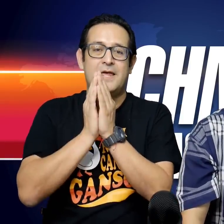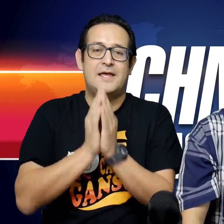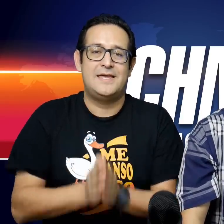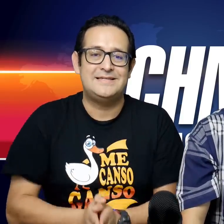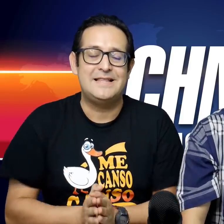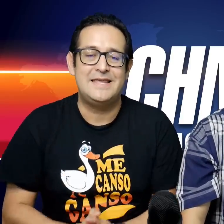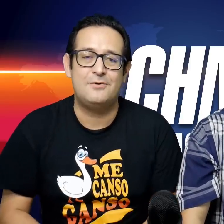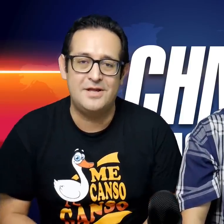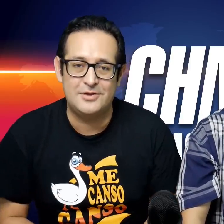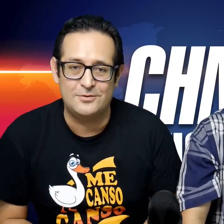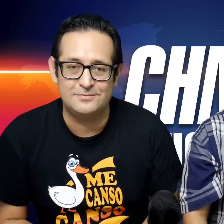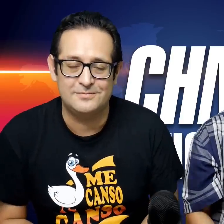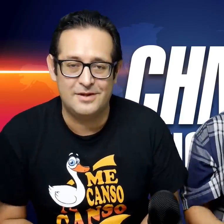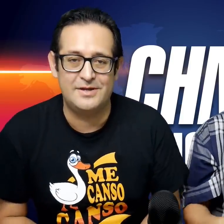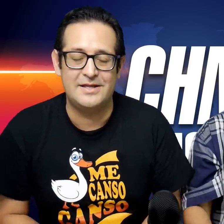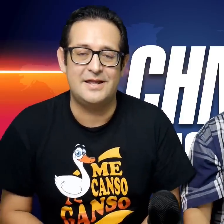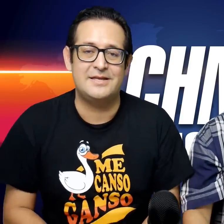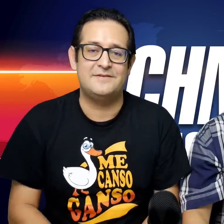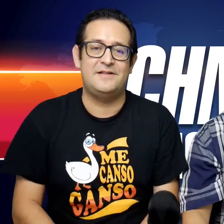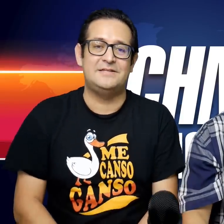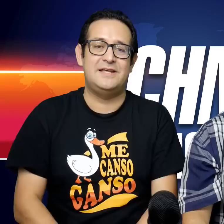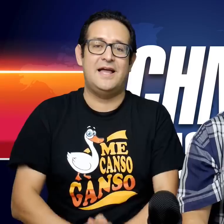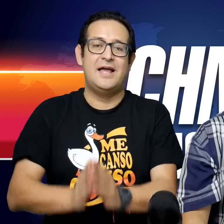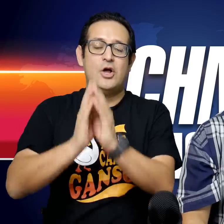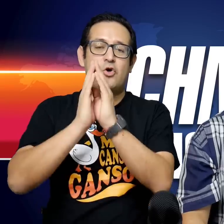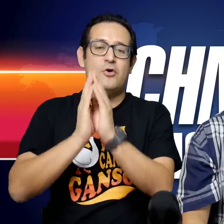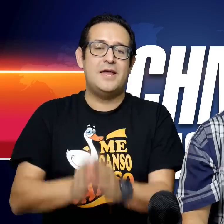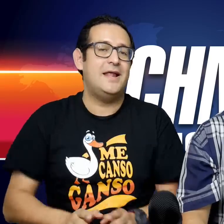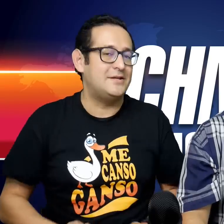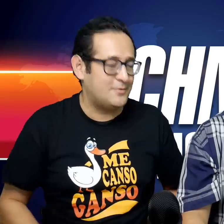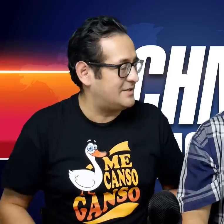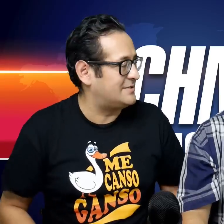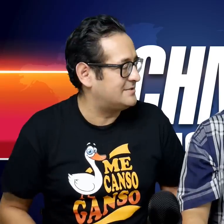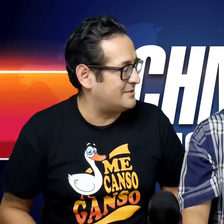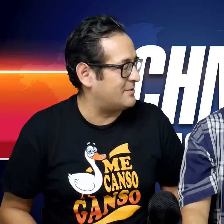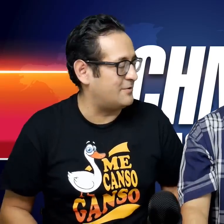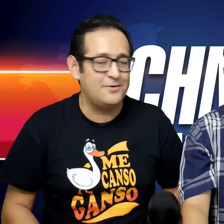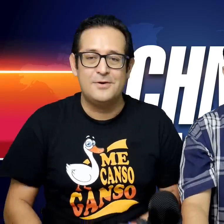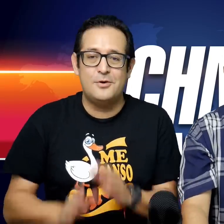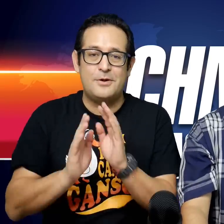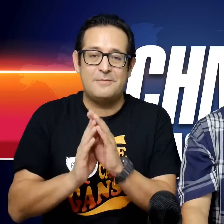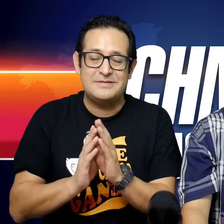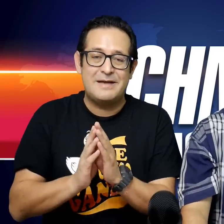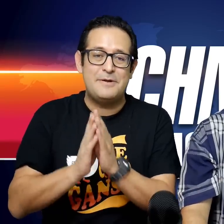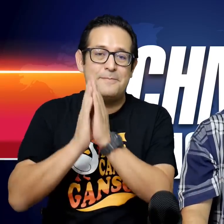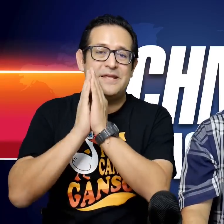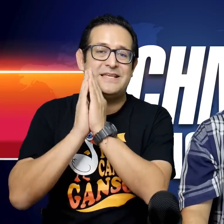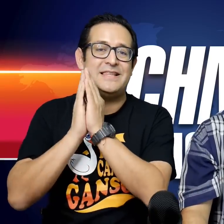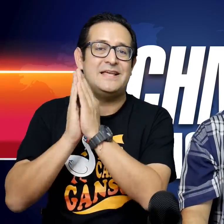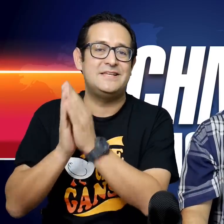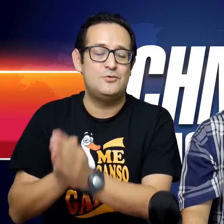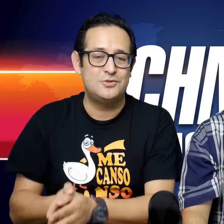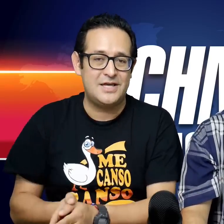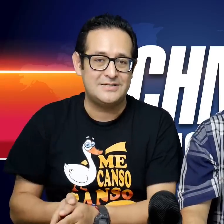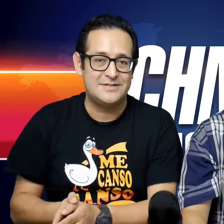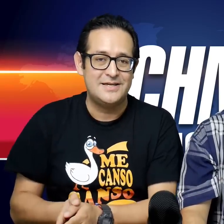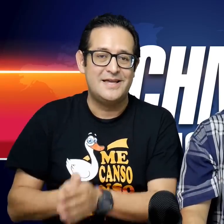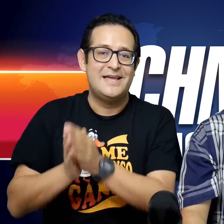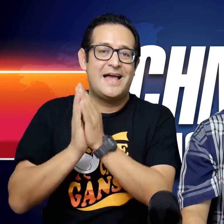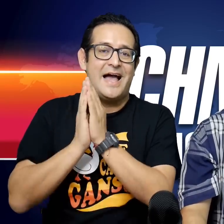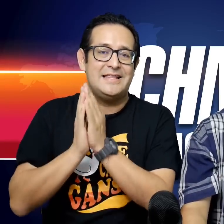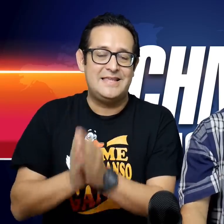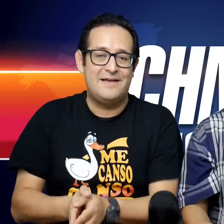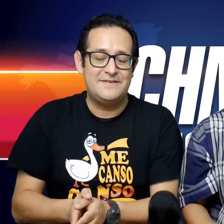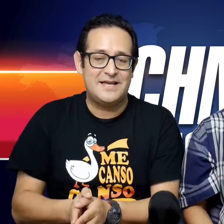que santiago nieto la unidad inteligencia financiera congela las cuentas todo pero no si no más el amplio presenta las denuncias